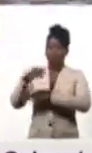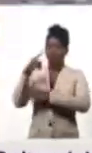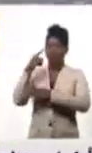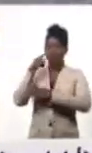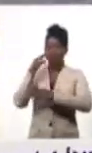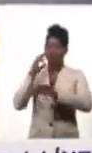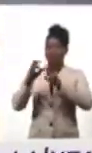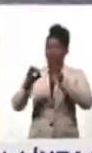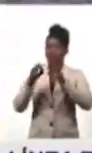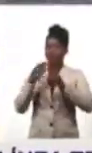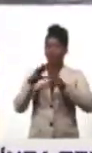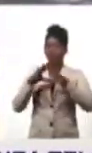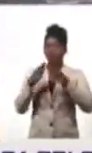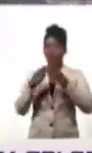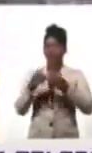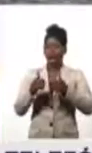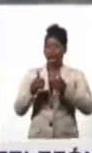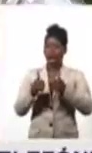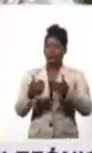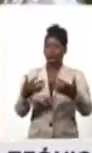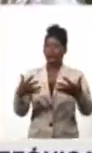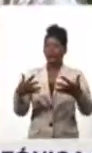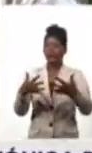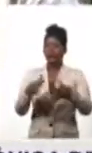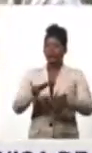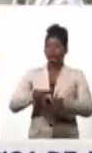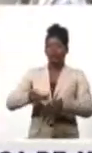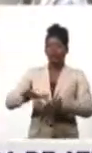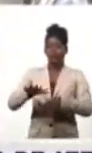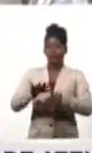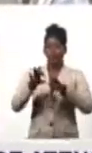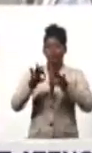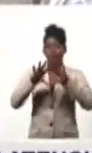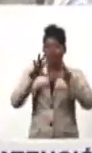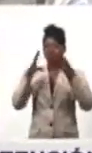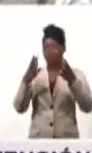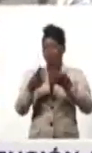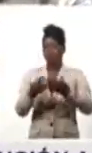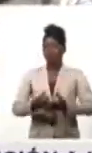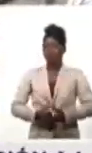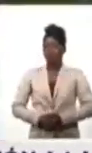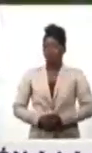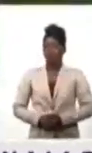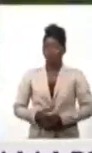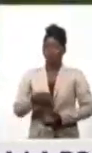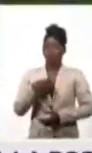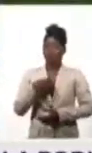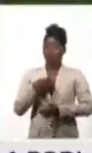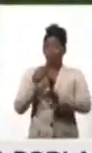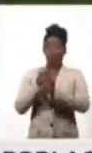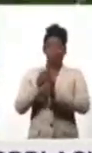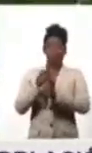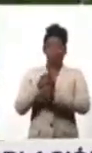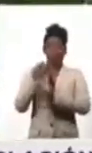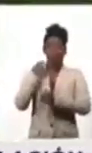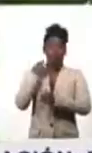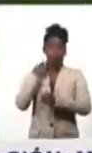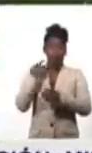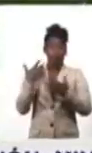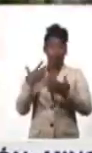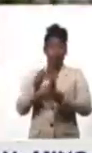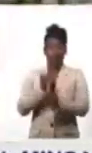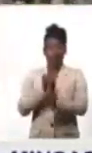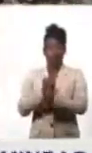espectro de acciones a favor del mejoramiento medioambiental. Por sus resultados, durante más de 2 décadas le fue conferido al